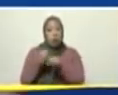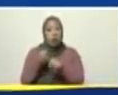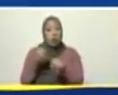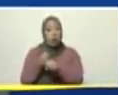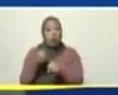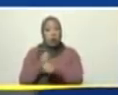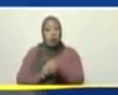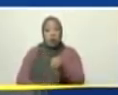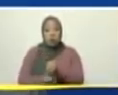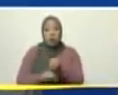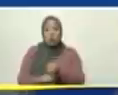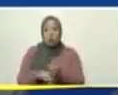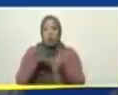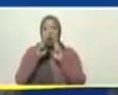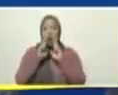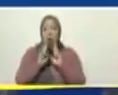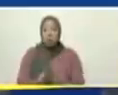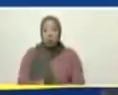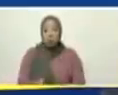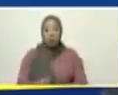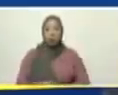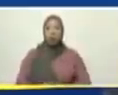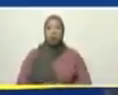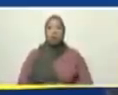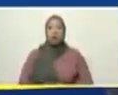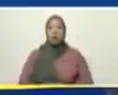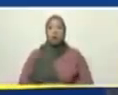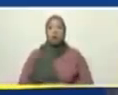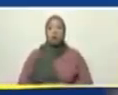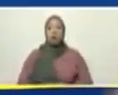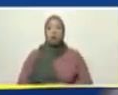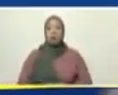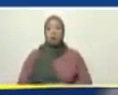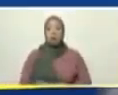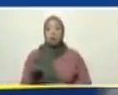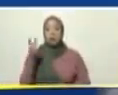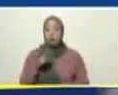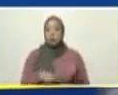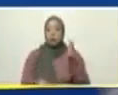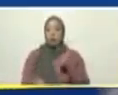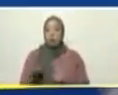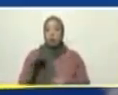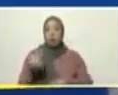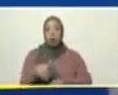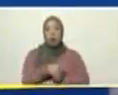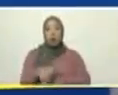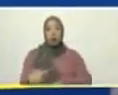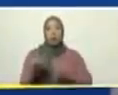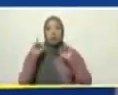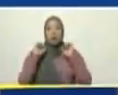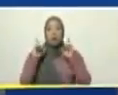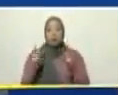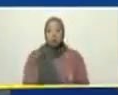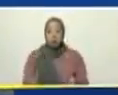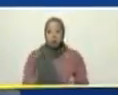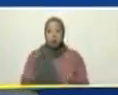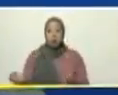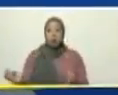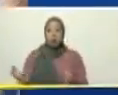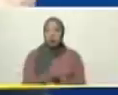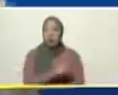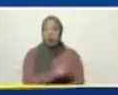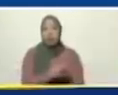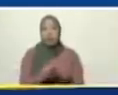verdad responde al poder popular. Pasear por Daniel, por el cementerio, donde están las víctimas de la